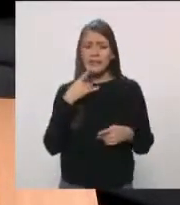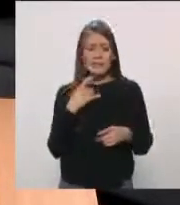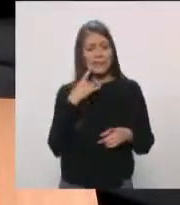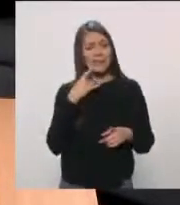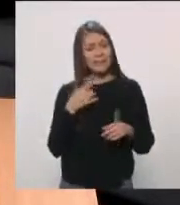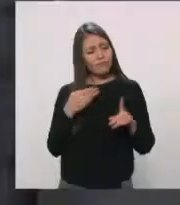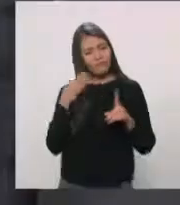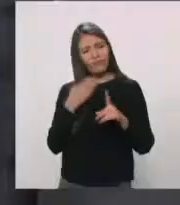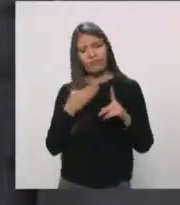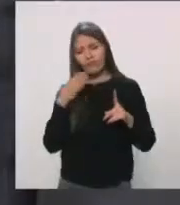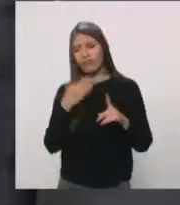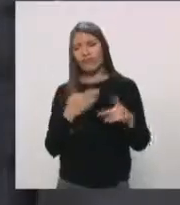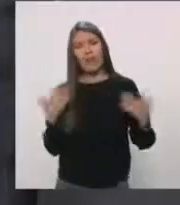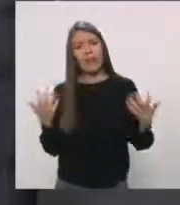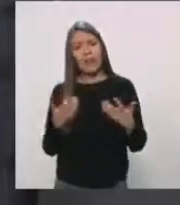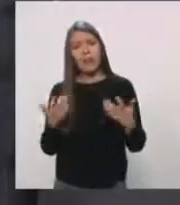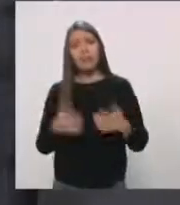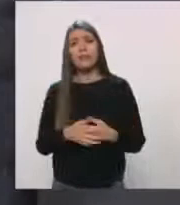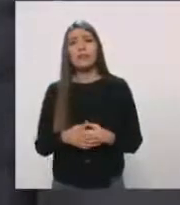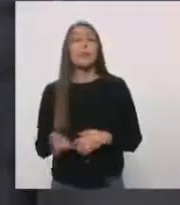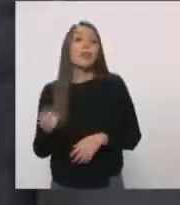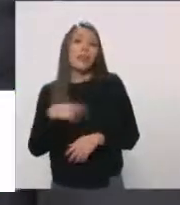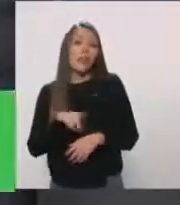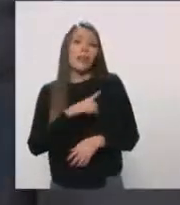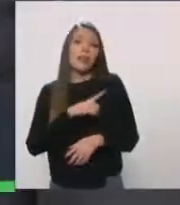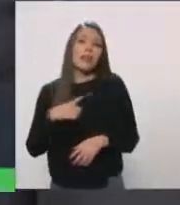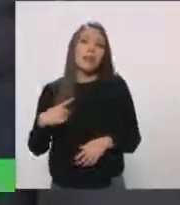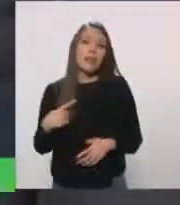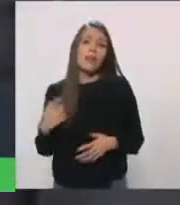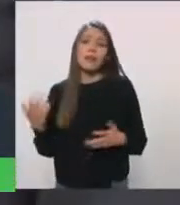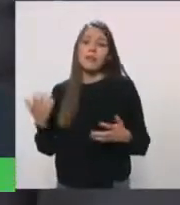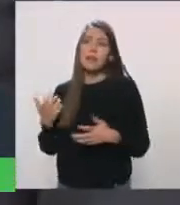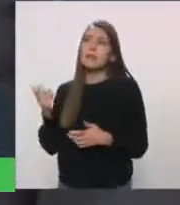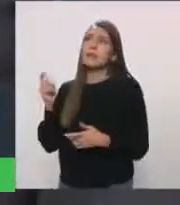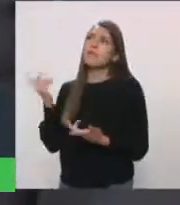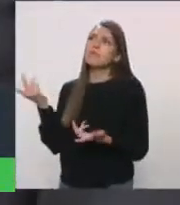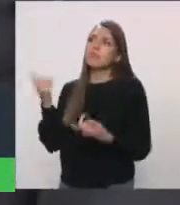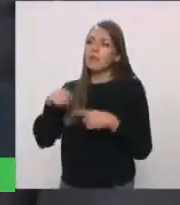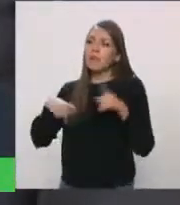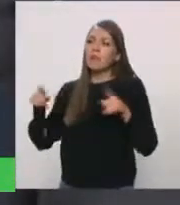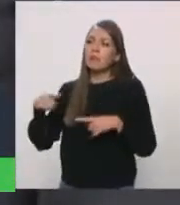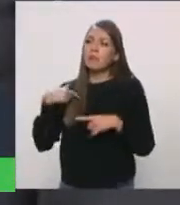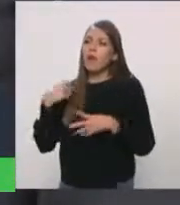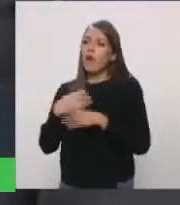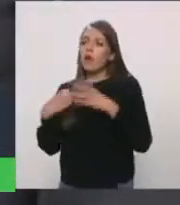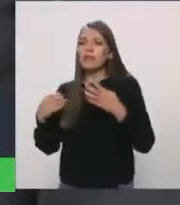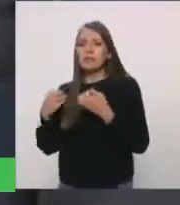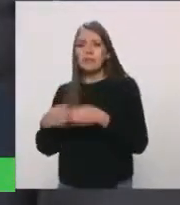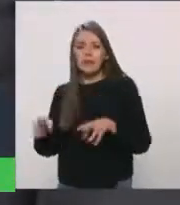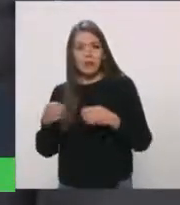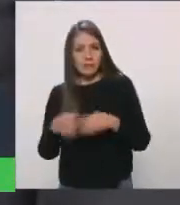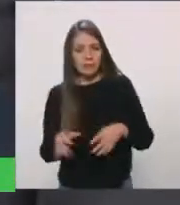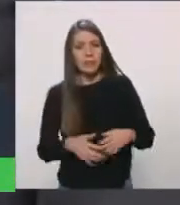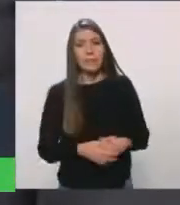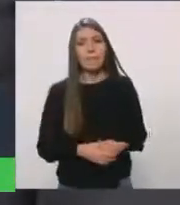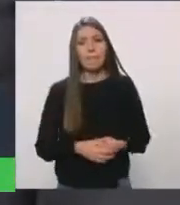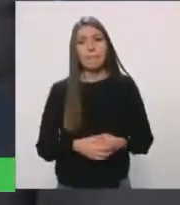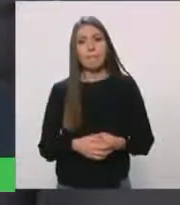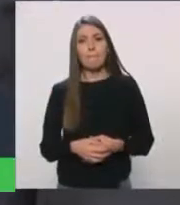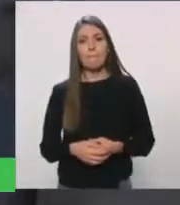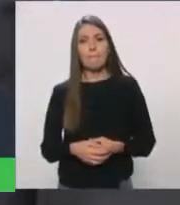nosotros tendremos que responder en la medida de lo que hemos perdido. Y claro